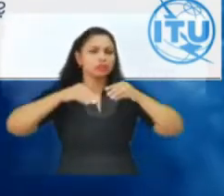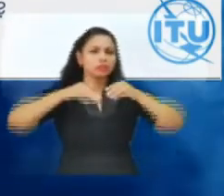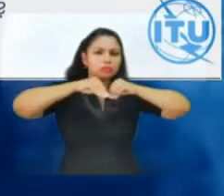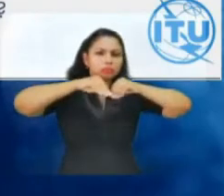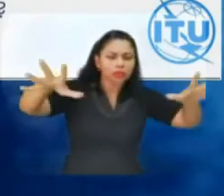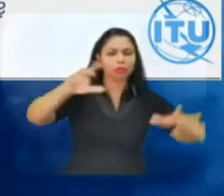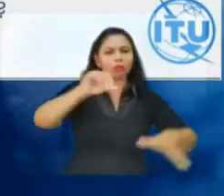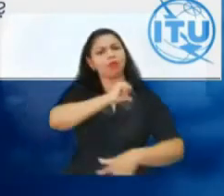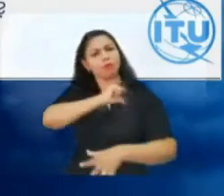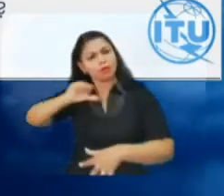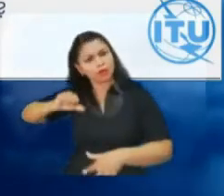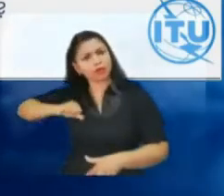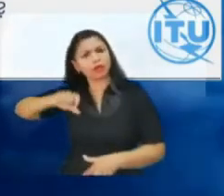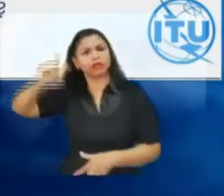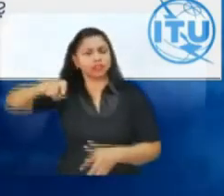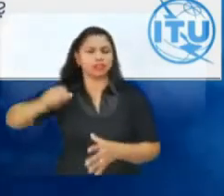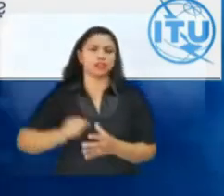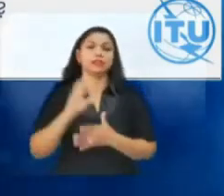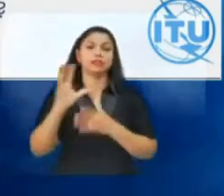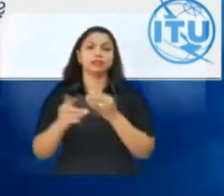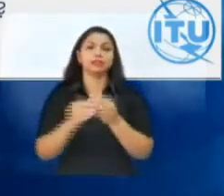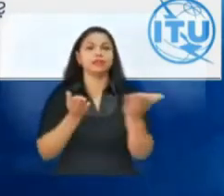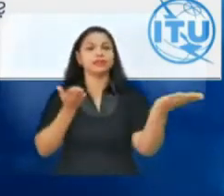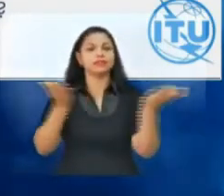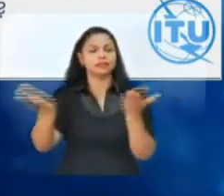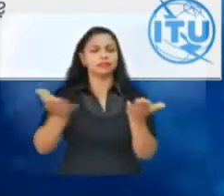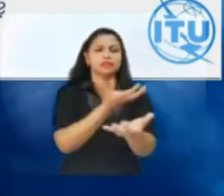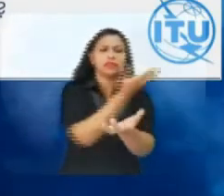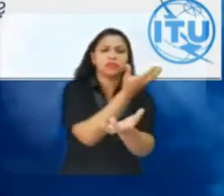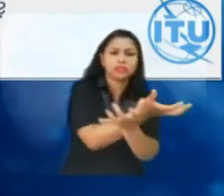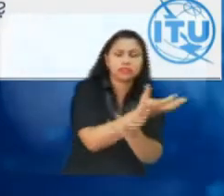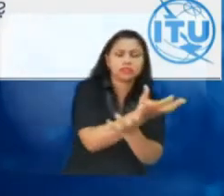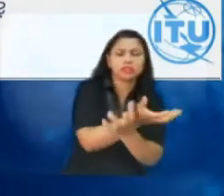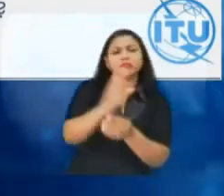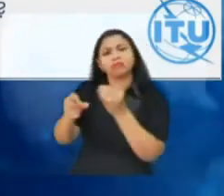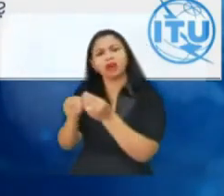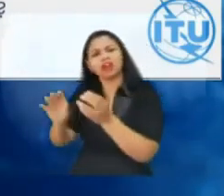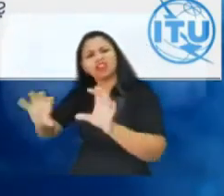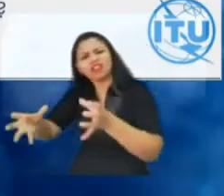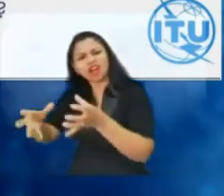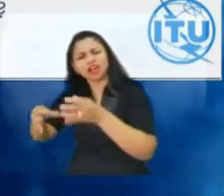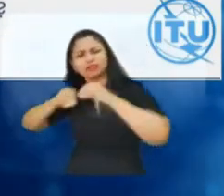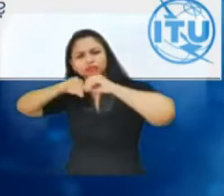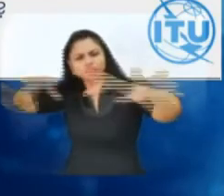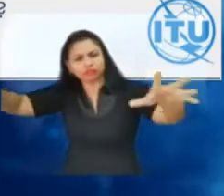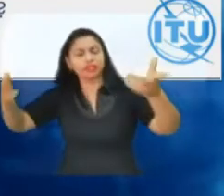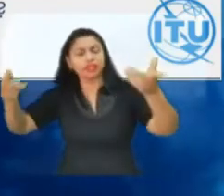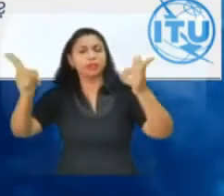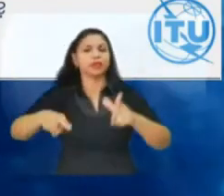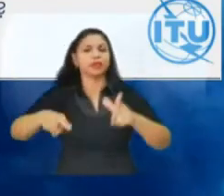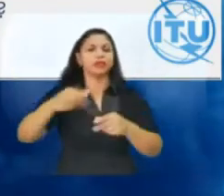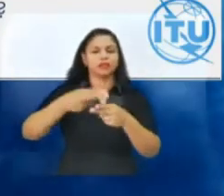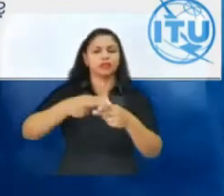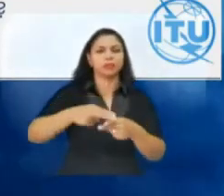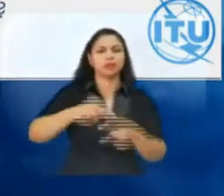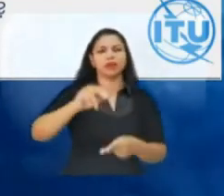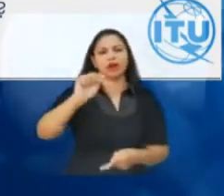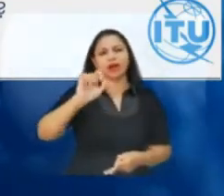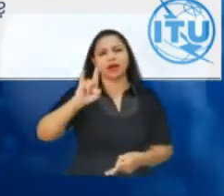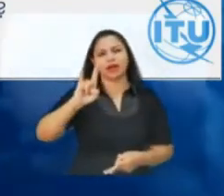the public and private sectors, from the scientific services, apart from radio diffusion, passing through our networks